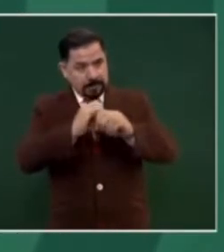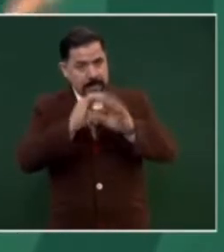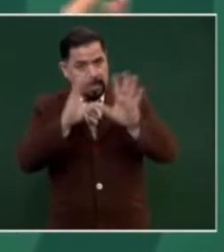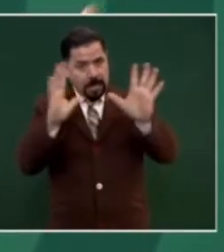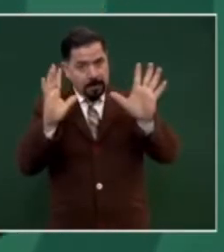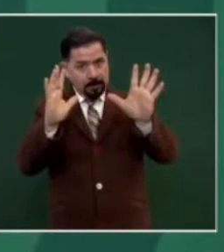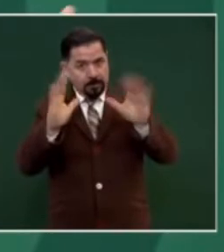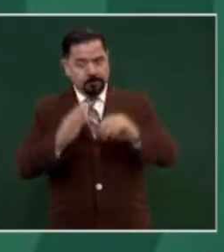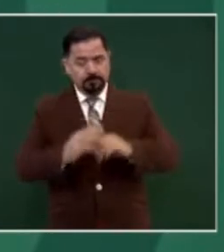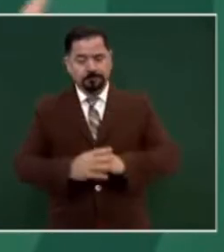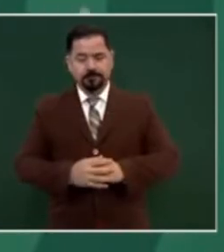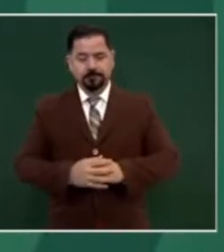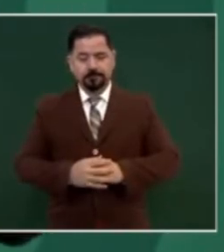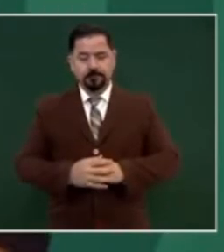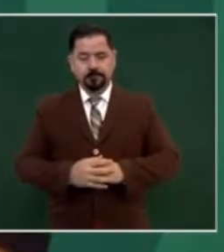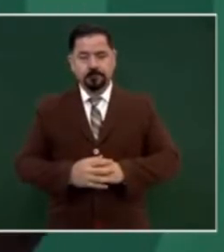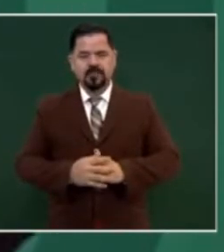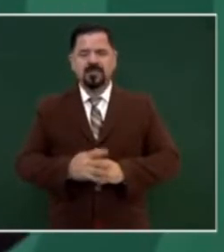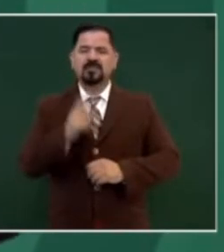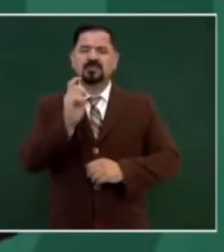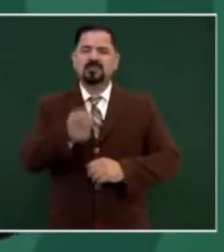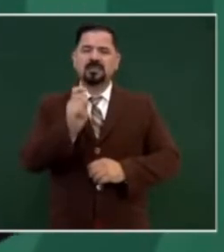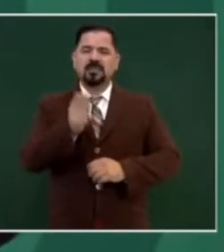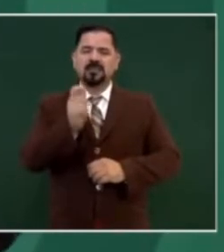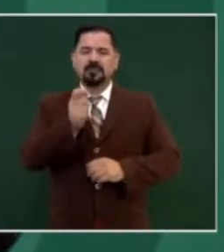más garantías de honestidad